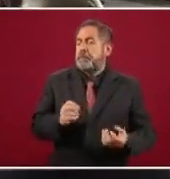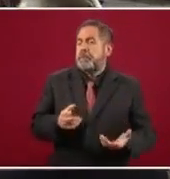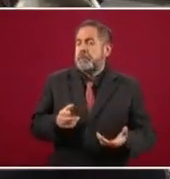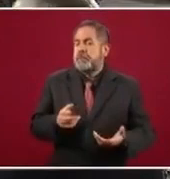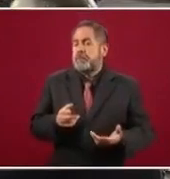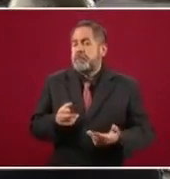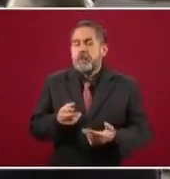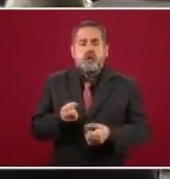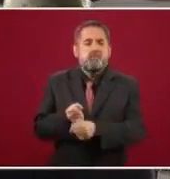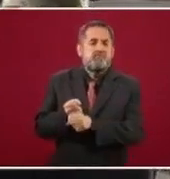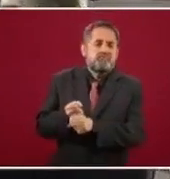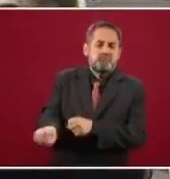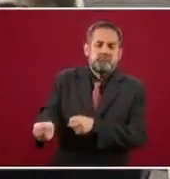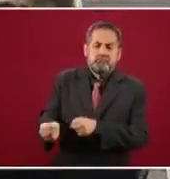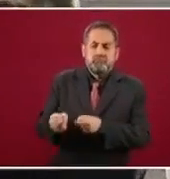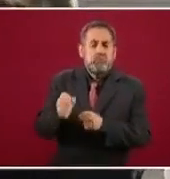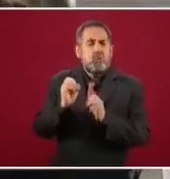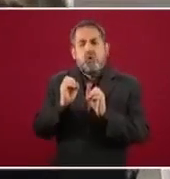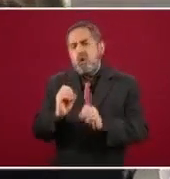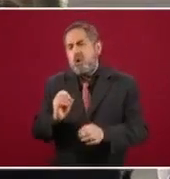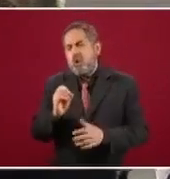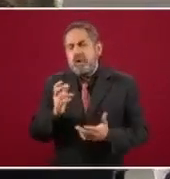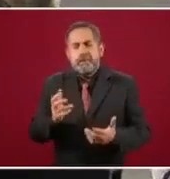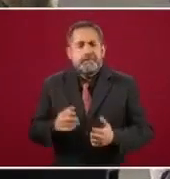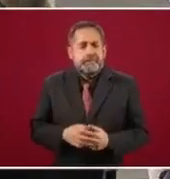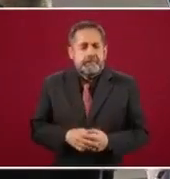y los agreden,